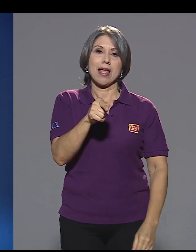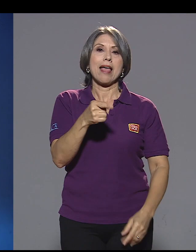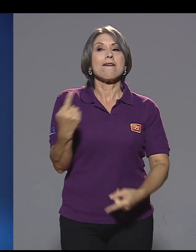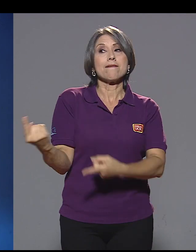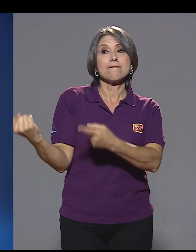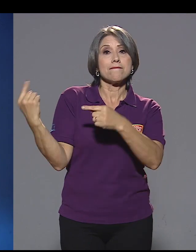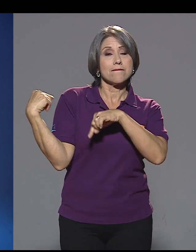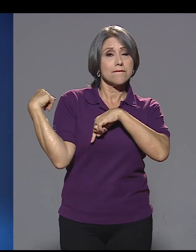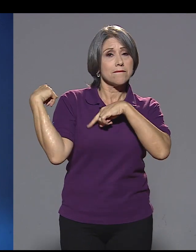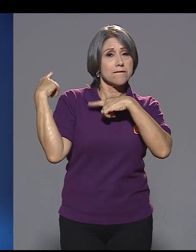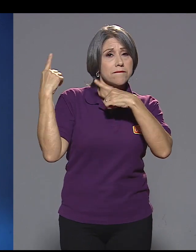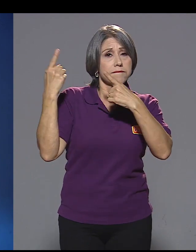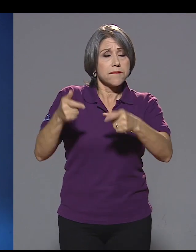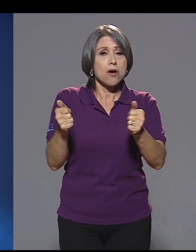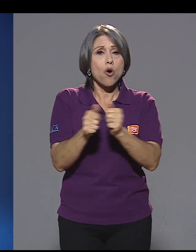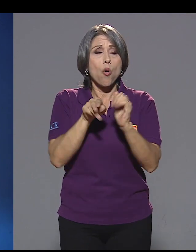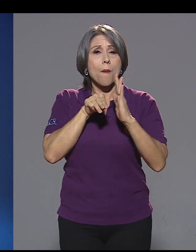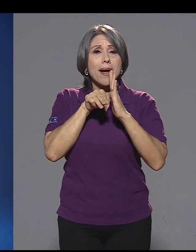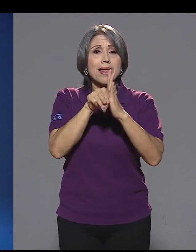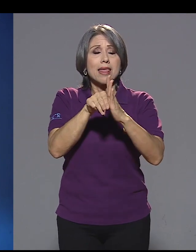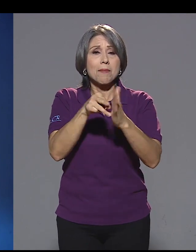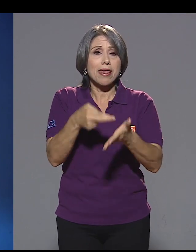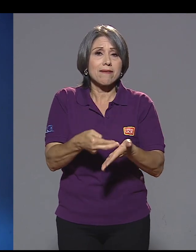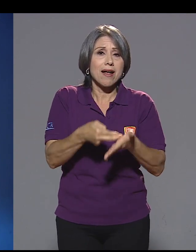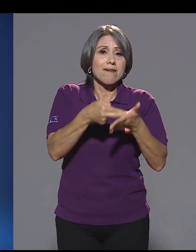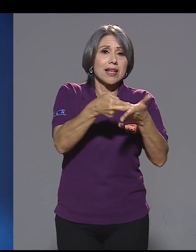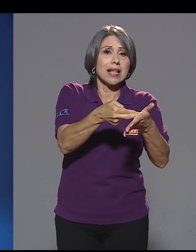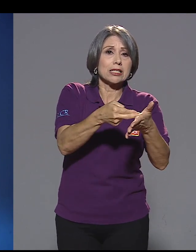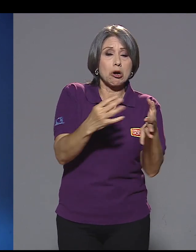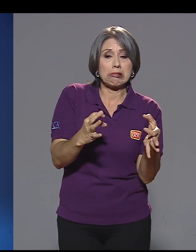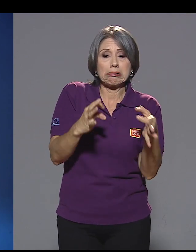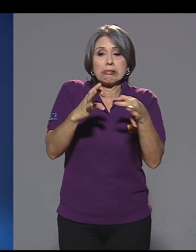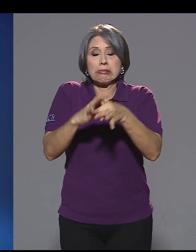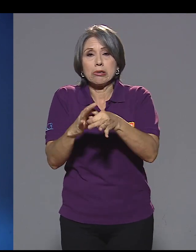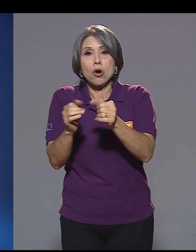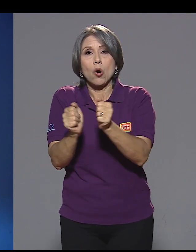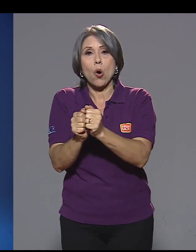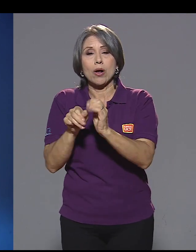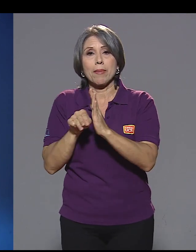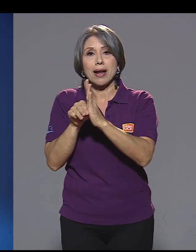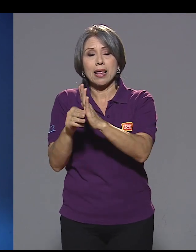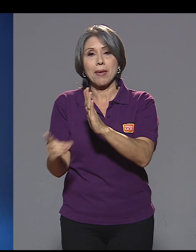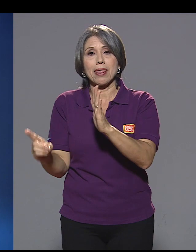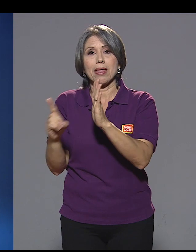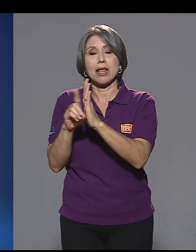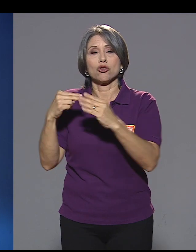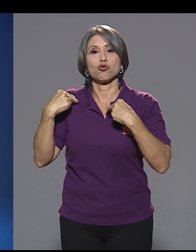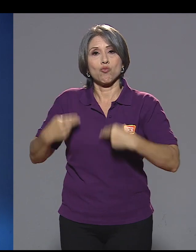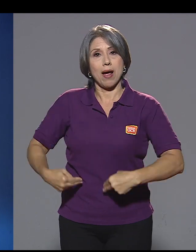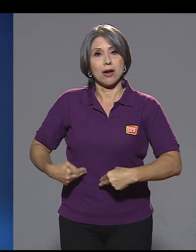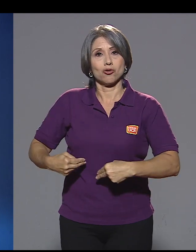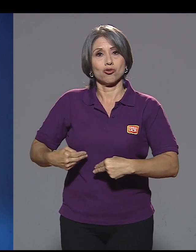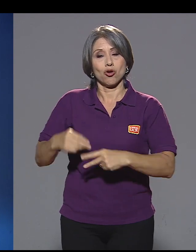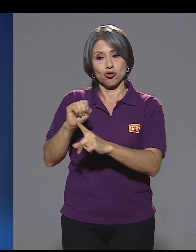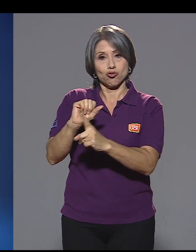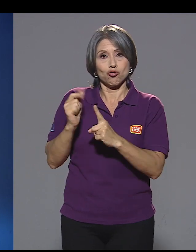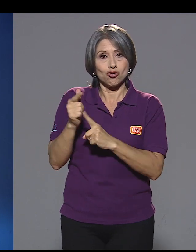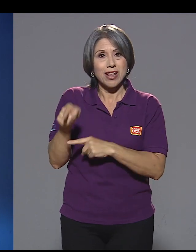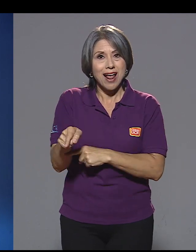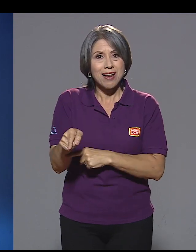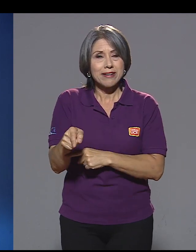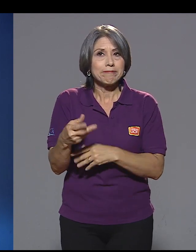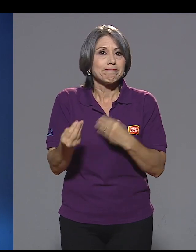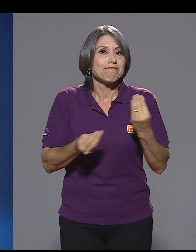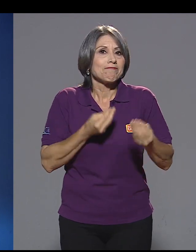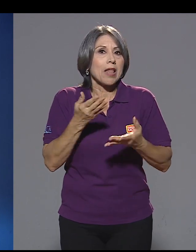un paradigma de rehabilitación que coexiste con el paradigma de derechos humanos, el paradigma social, y